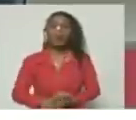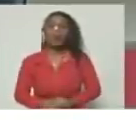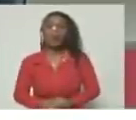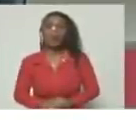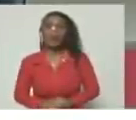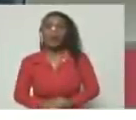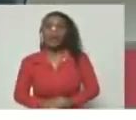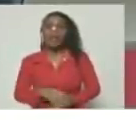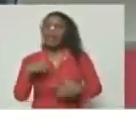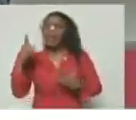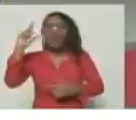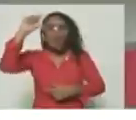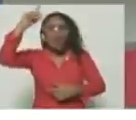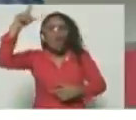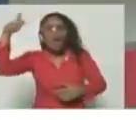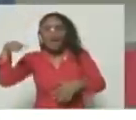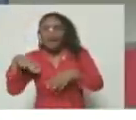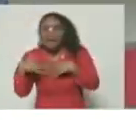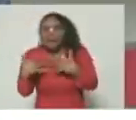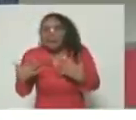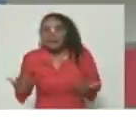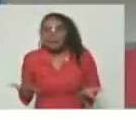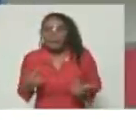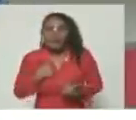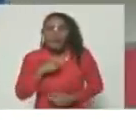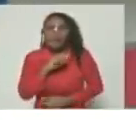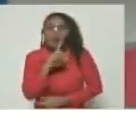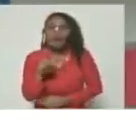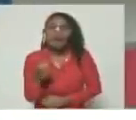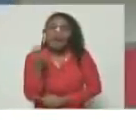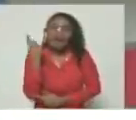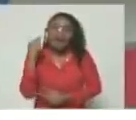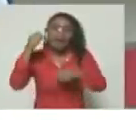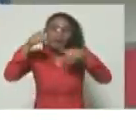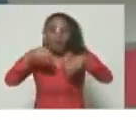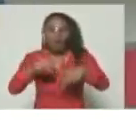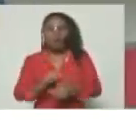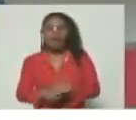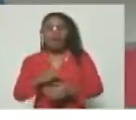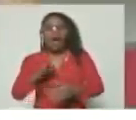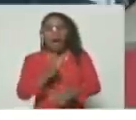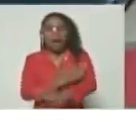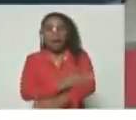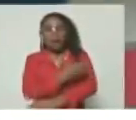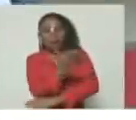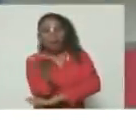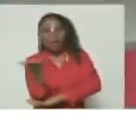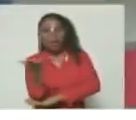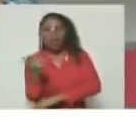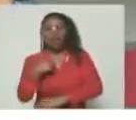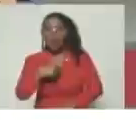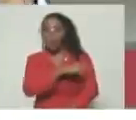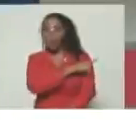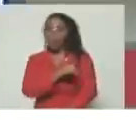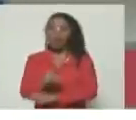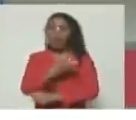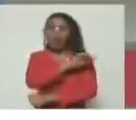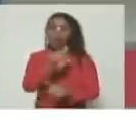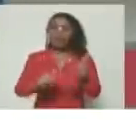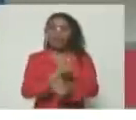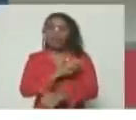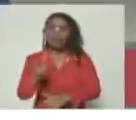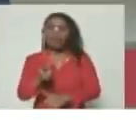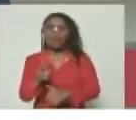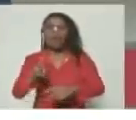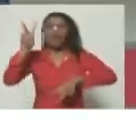¿Qué lógica tiene eso? Pregunté yo ayer y pregunto hoy ante ustedes. Y mando a la vicepresidenta para que les exponga